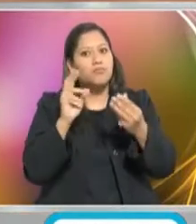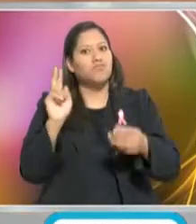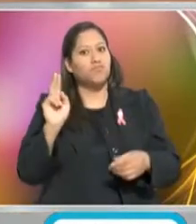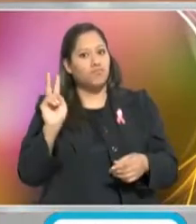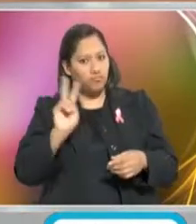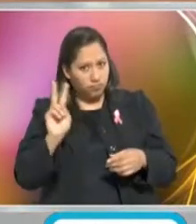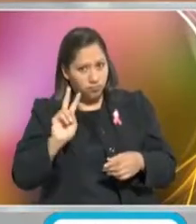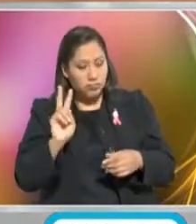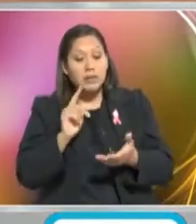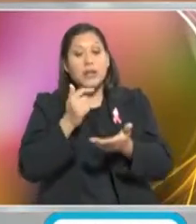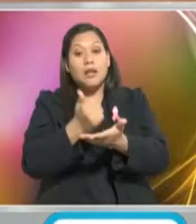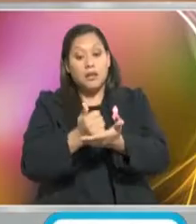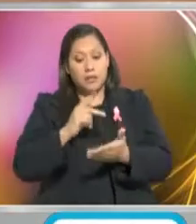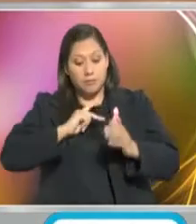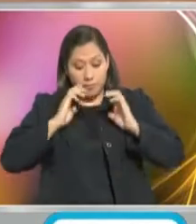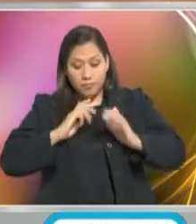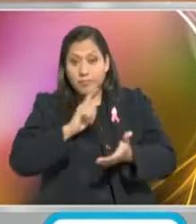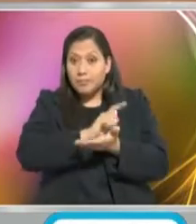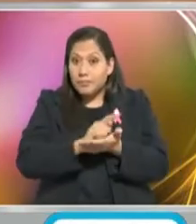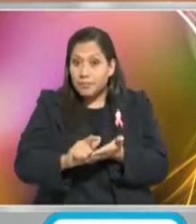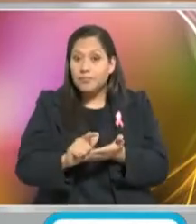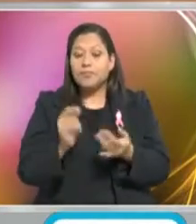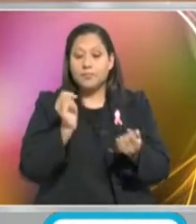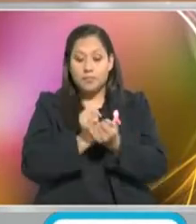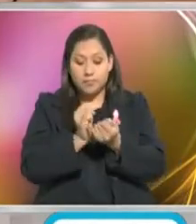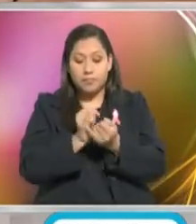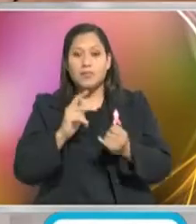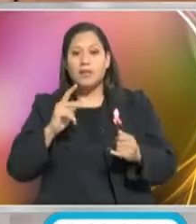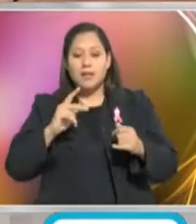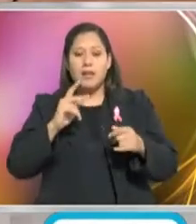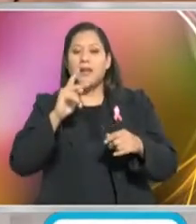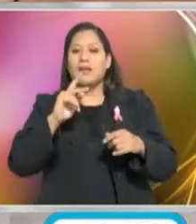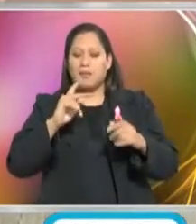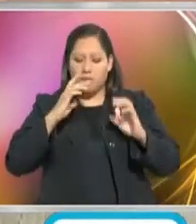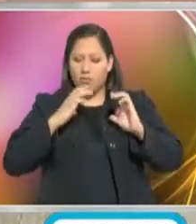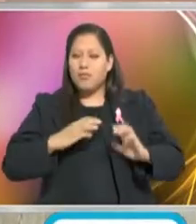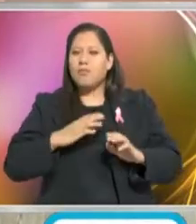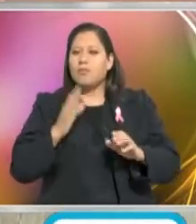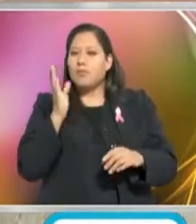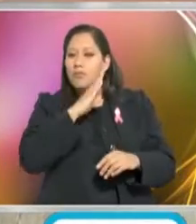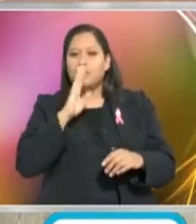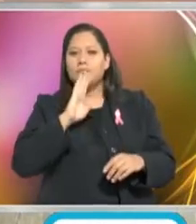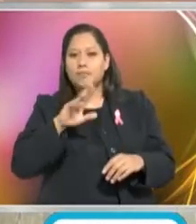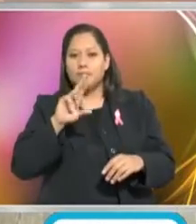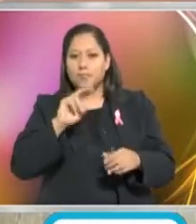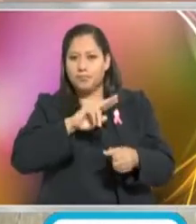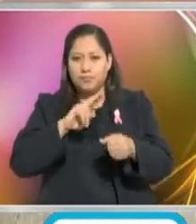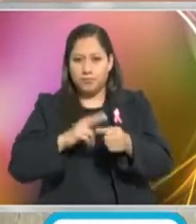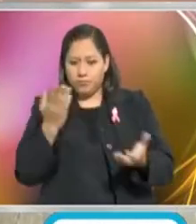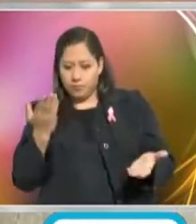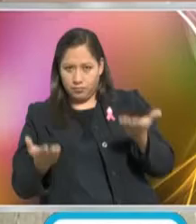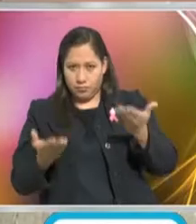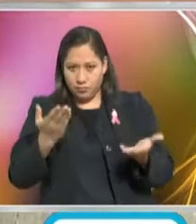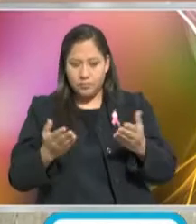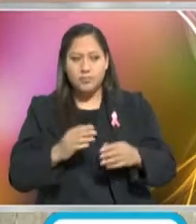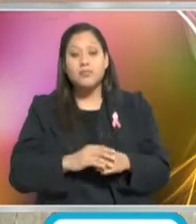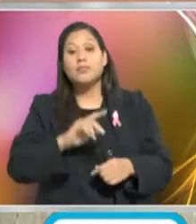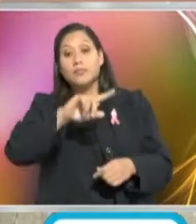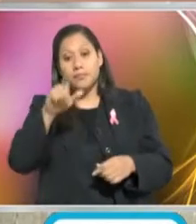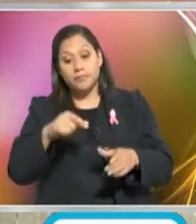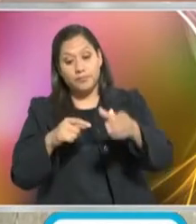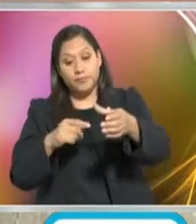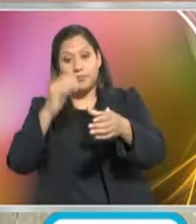van a ayudar a la limpieza de nuestro cuerpo y a la alcalinidad. Después vamos a seguir, así tal cual, lo ven. Después vamos a seguir con un